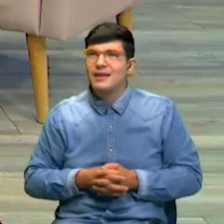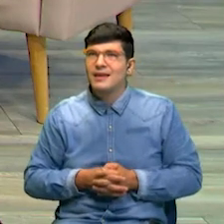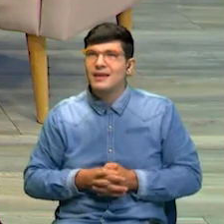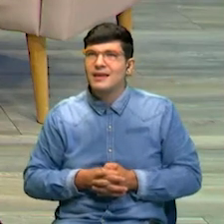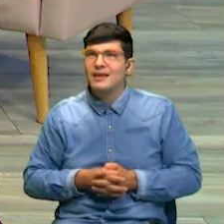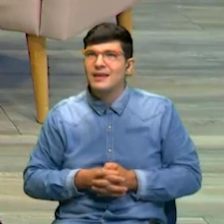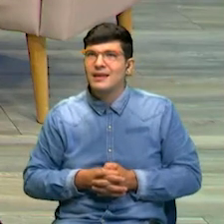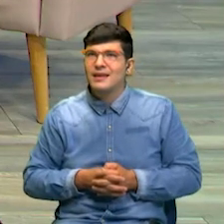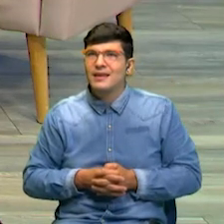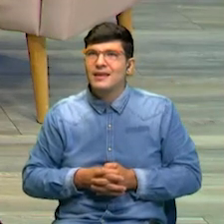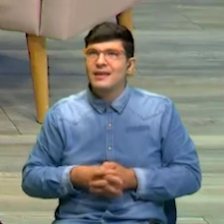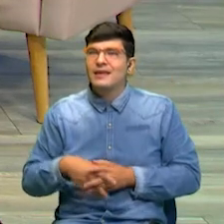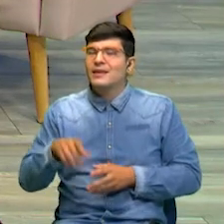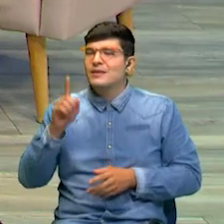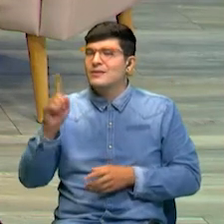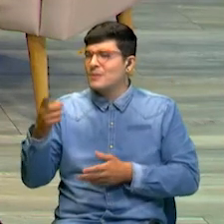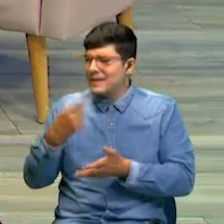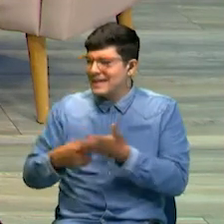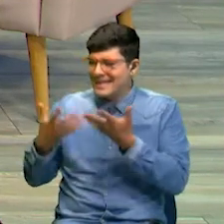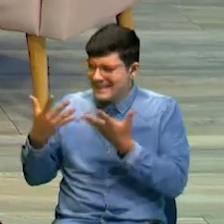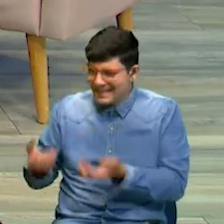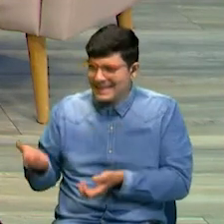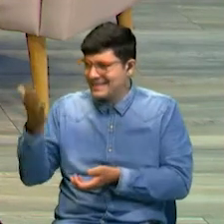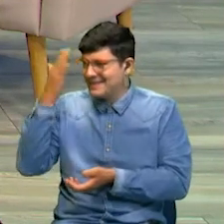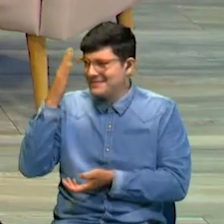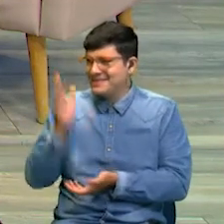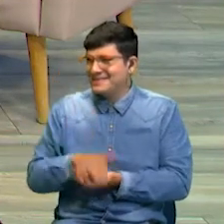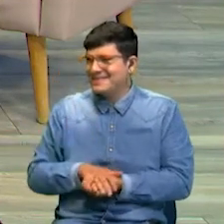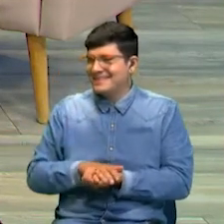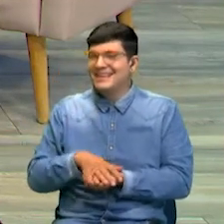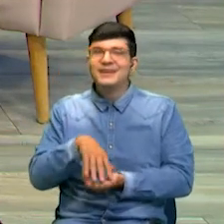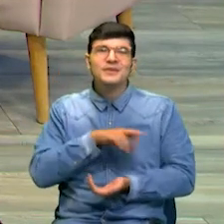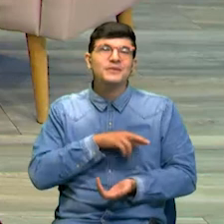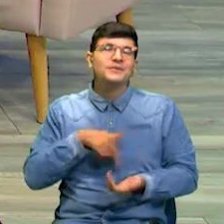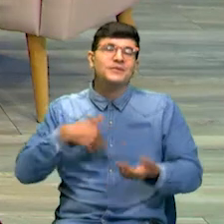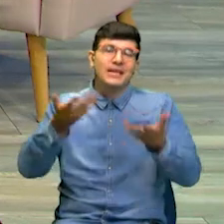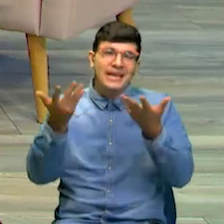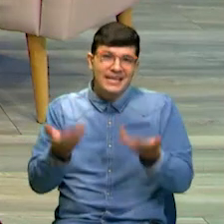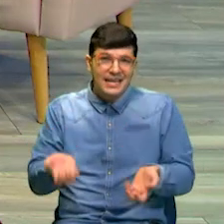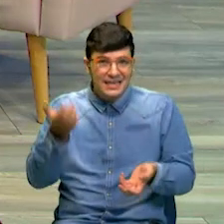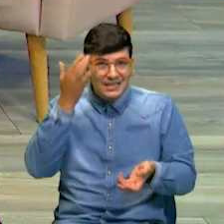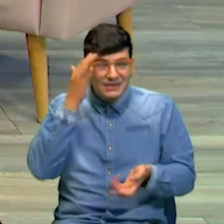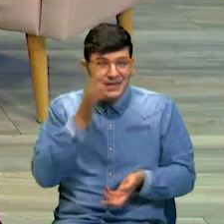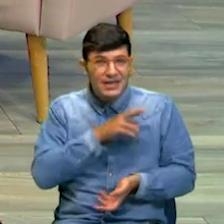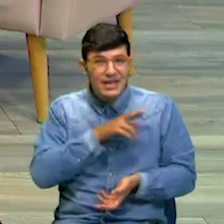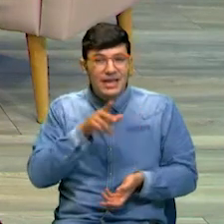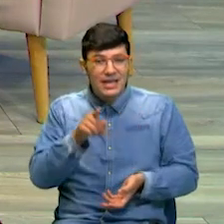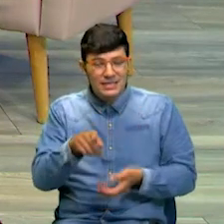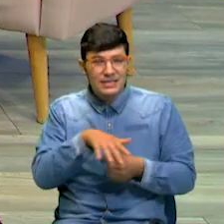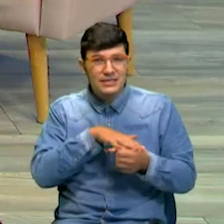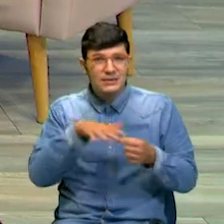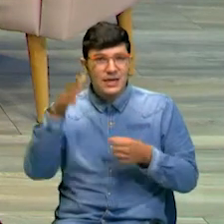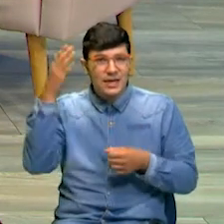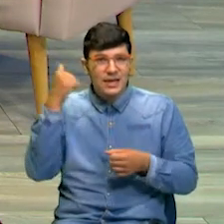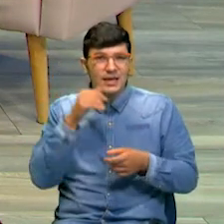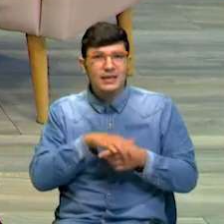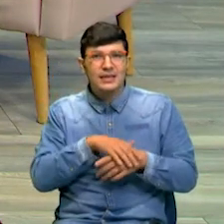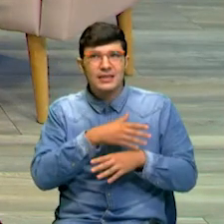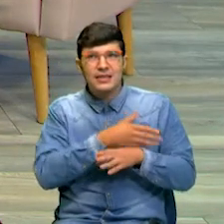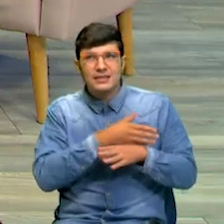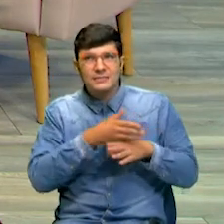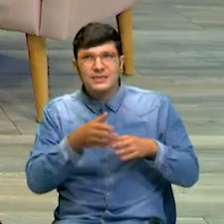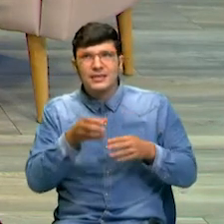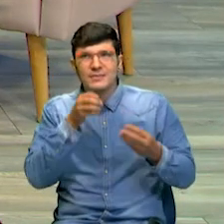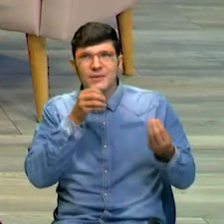María? Queremos saber, bueno, eso ya sucedió. Tenemos que después mirar el maltrato a mi